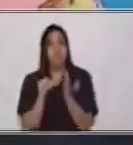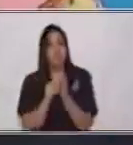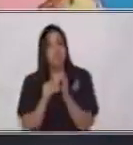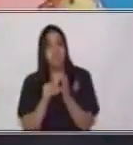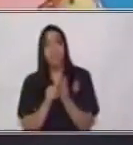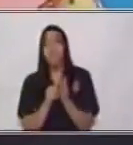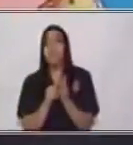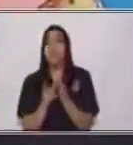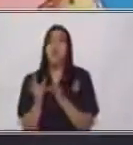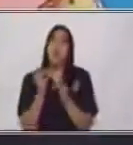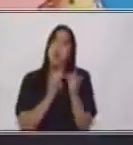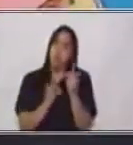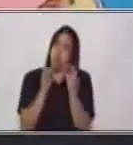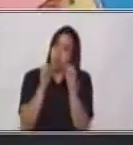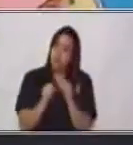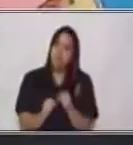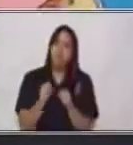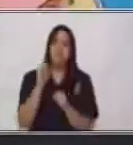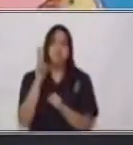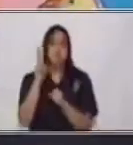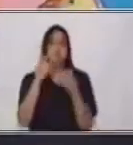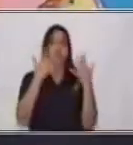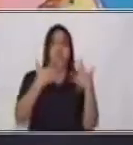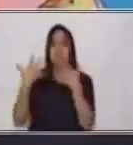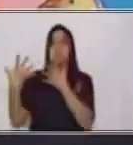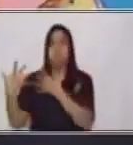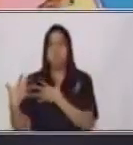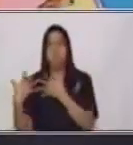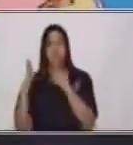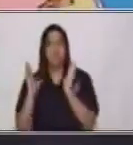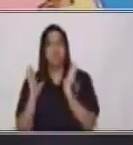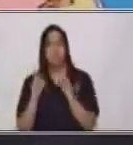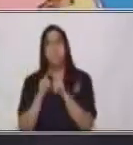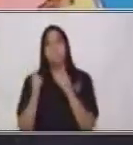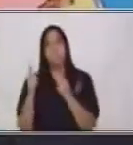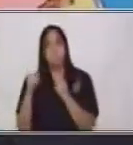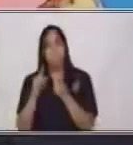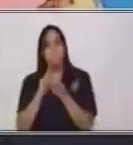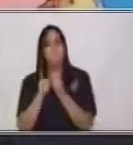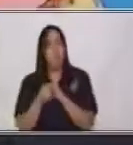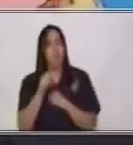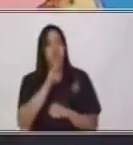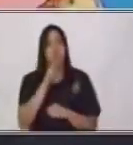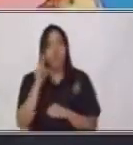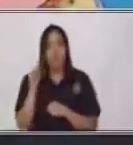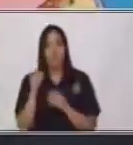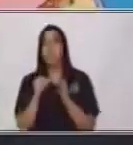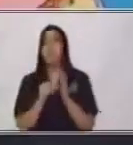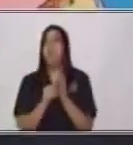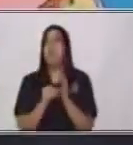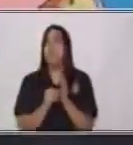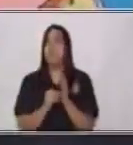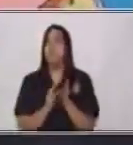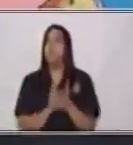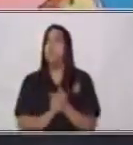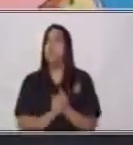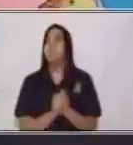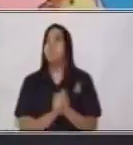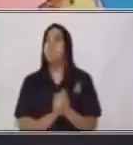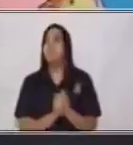ser dos de 10. Voy a usar uno de 20 para no quedarme sin